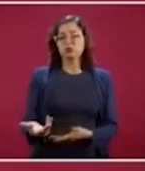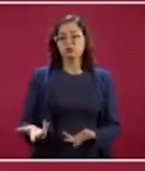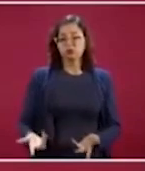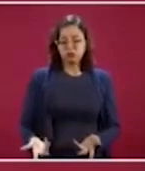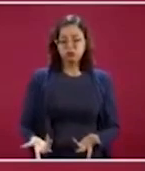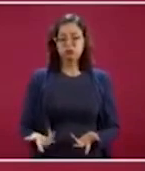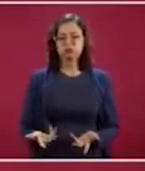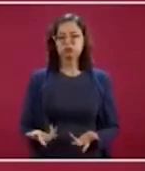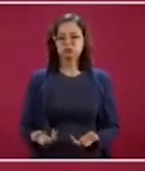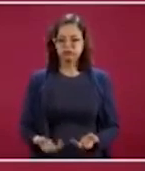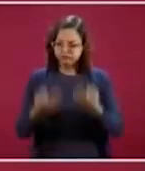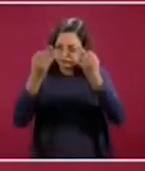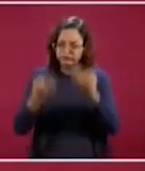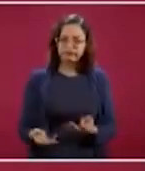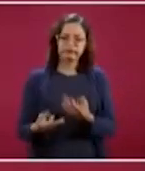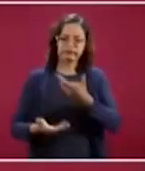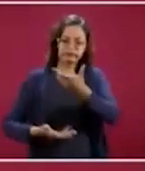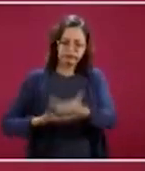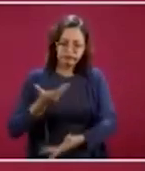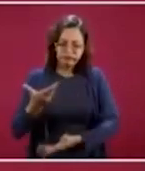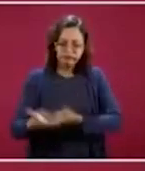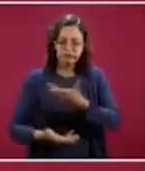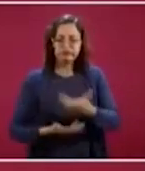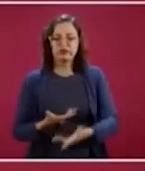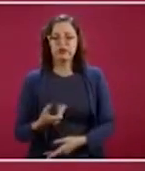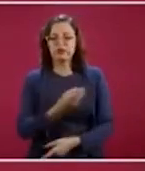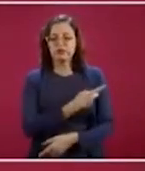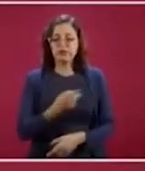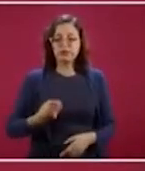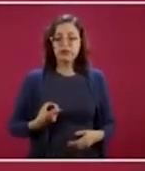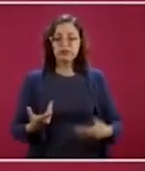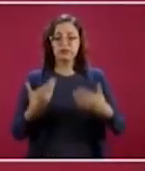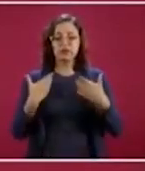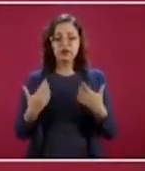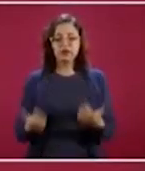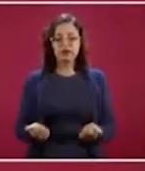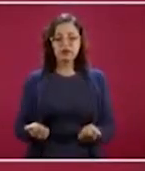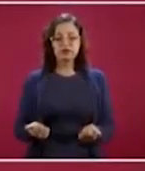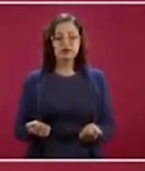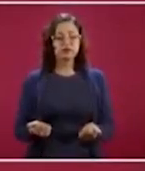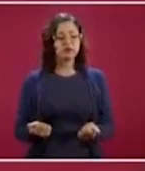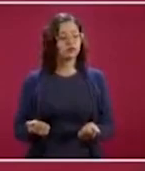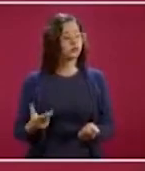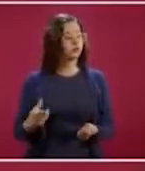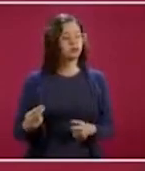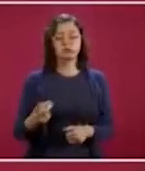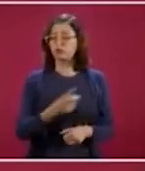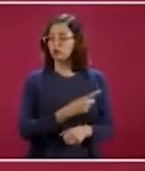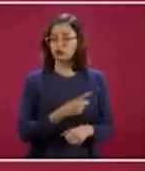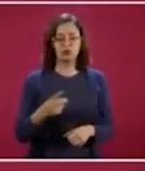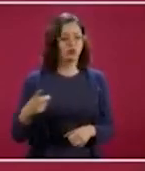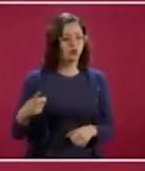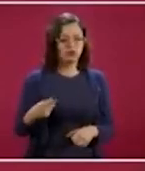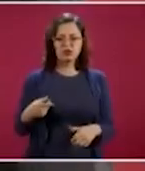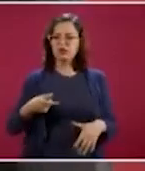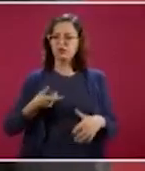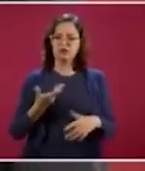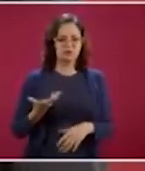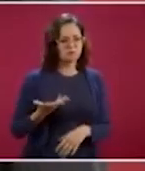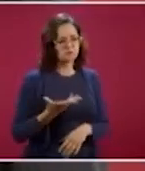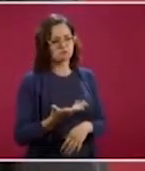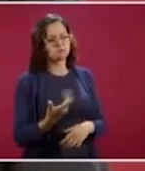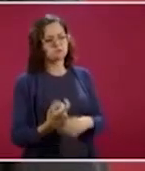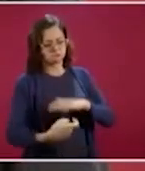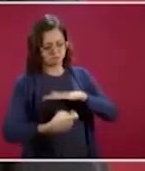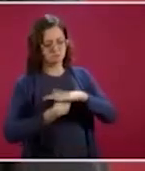sea un auténtico servidor público que entienda que no debe distorsionar que no